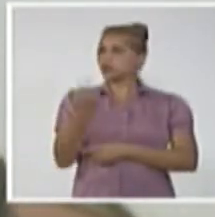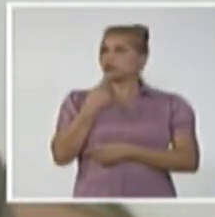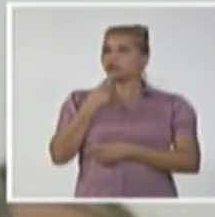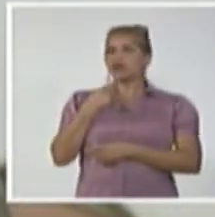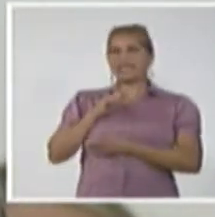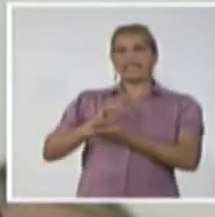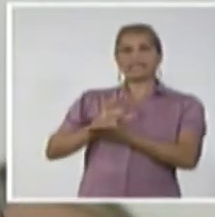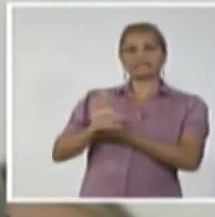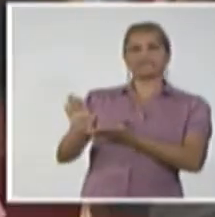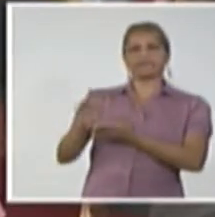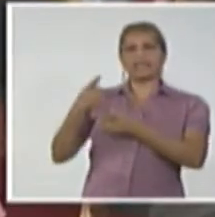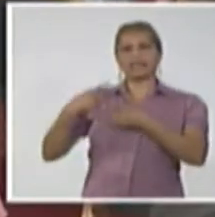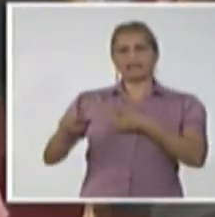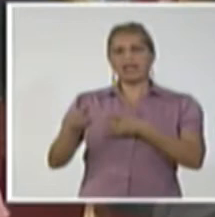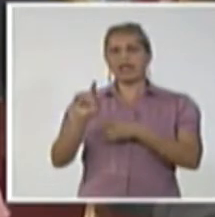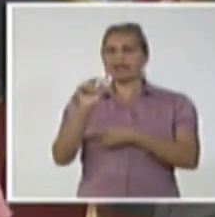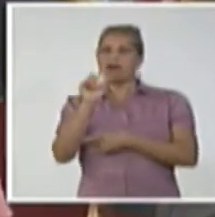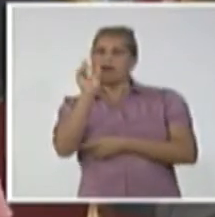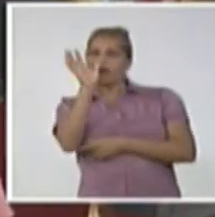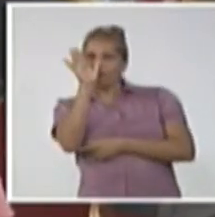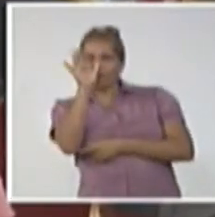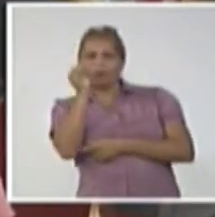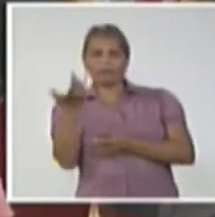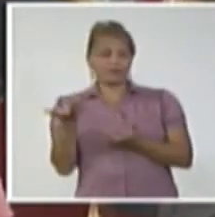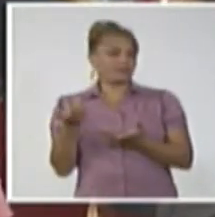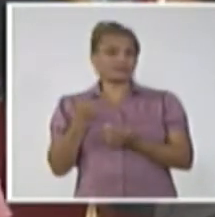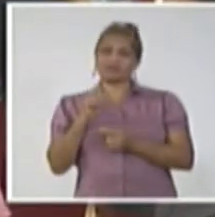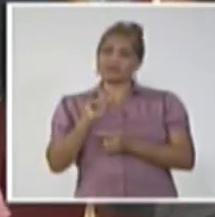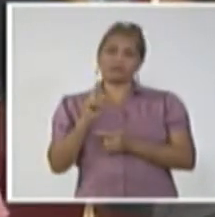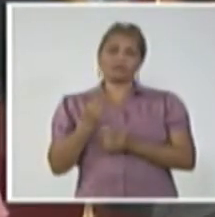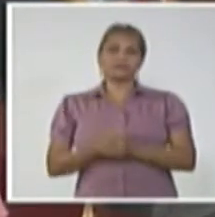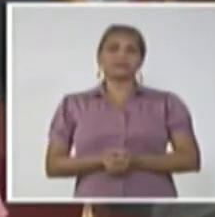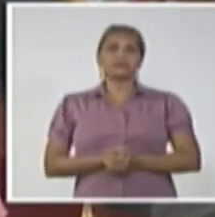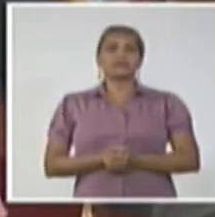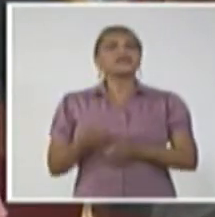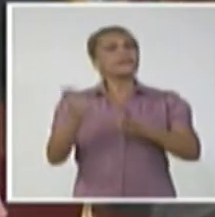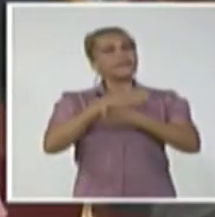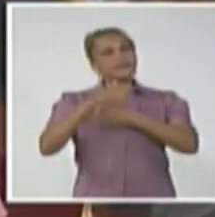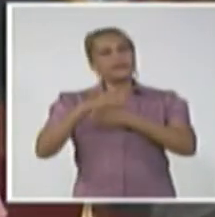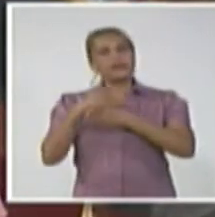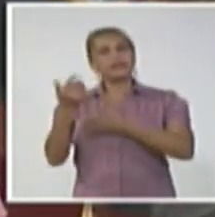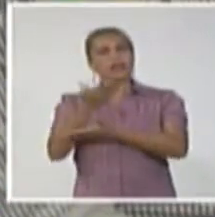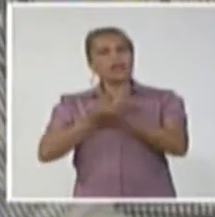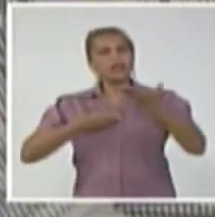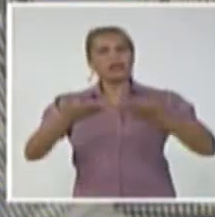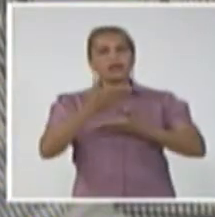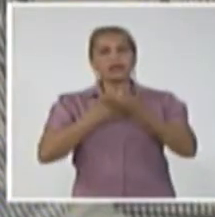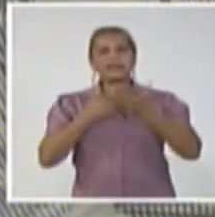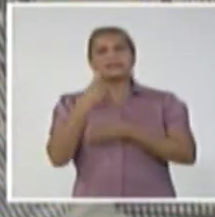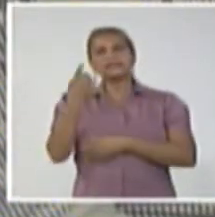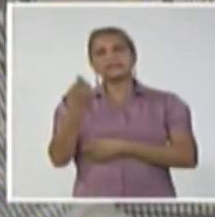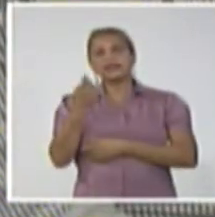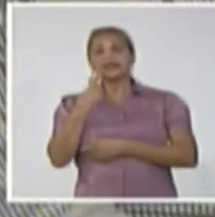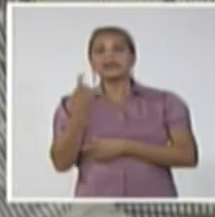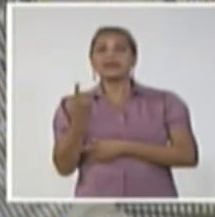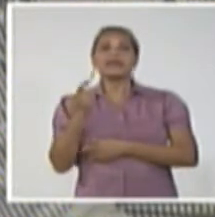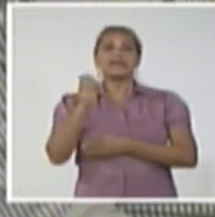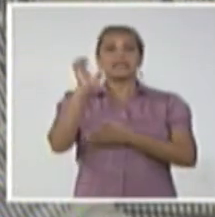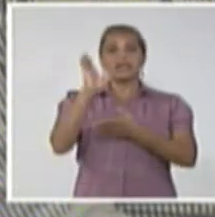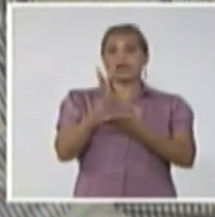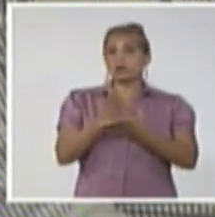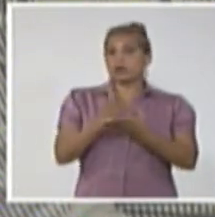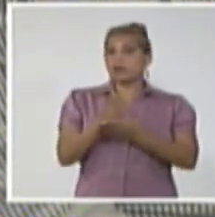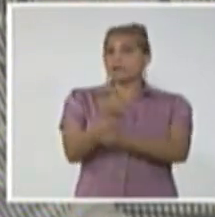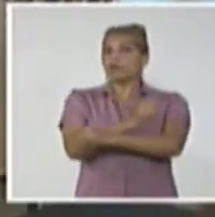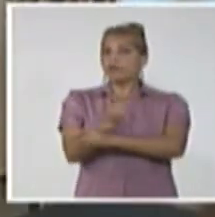gente nos puede tomar de payasos. Una arista que centró varias intervenciones fue la necesidad de que en las escuelas maestros